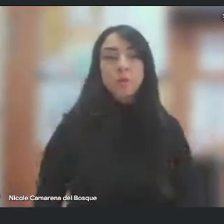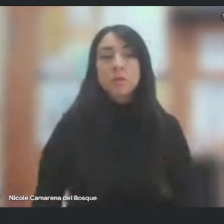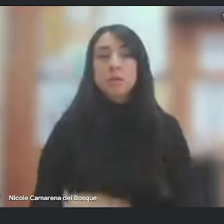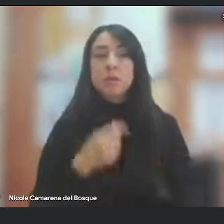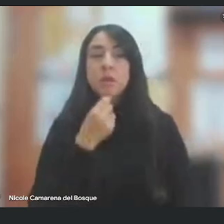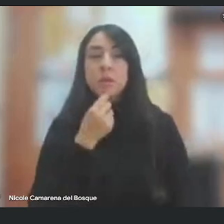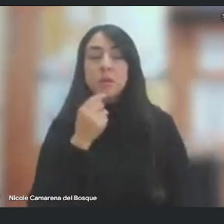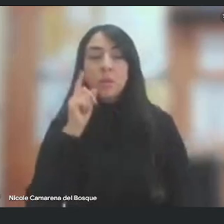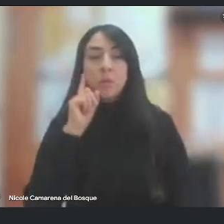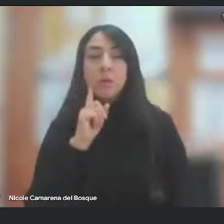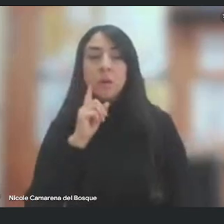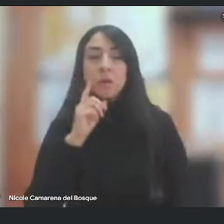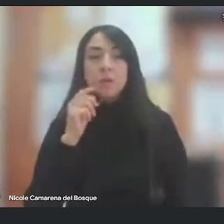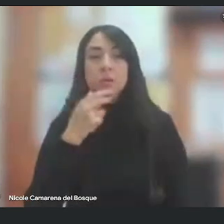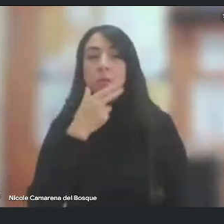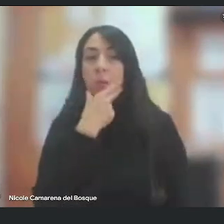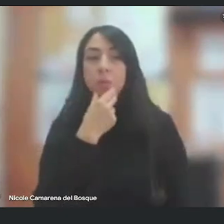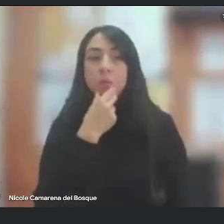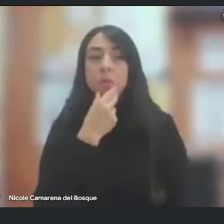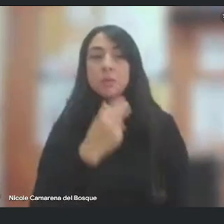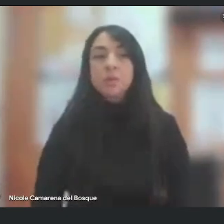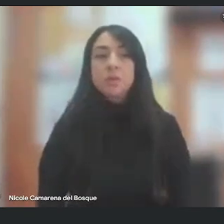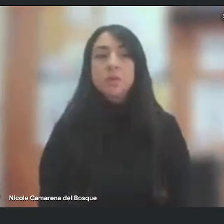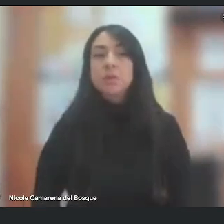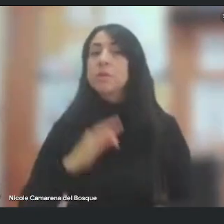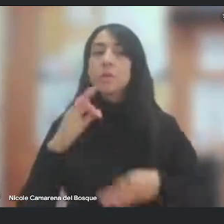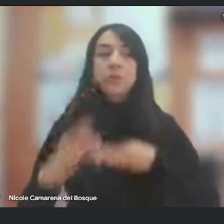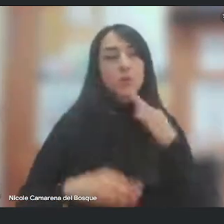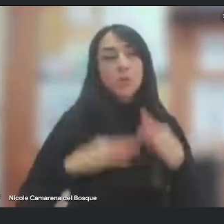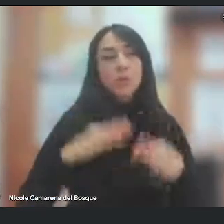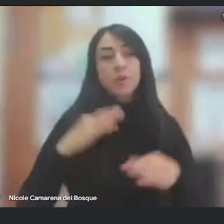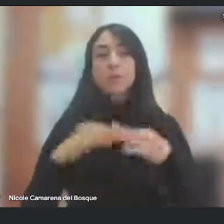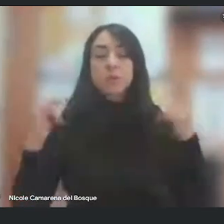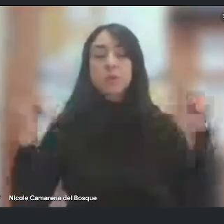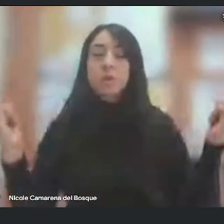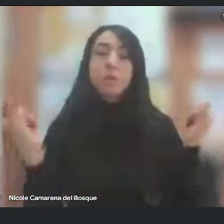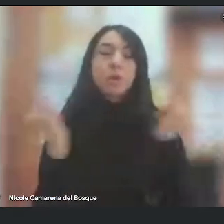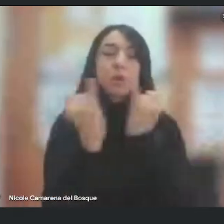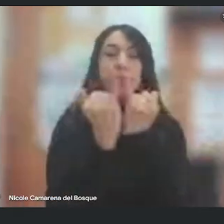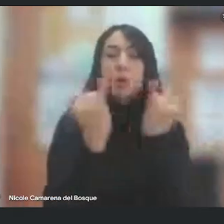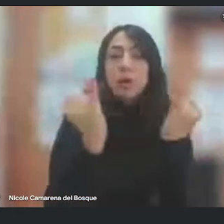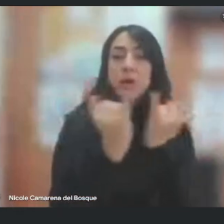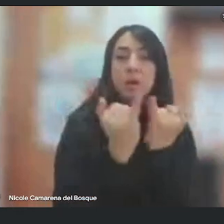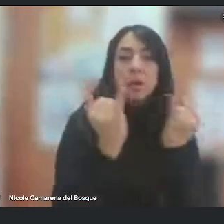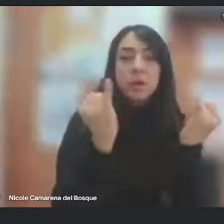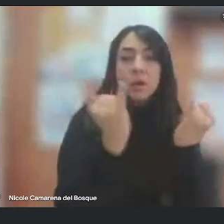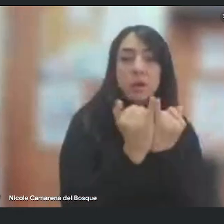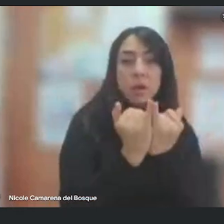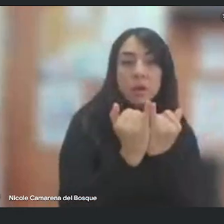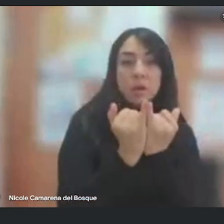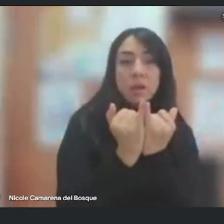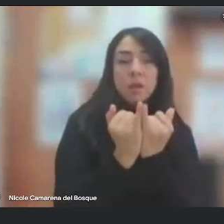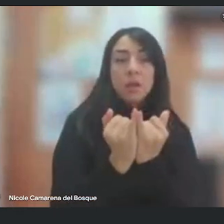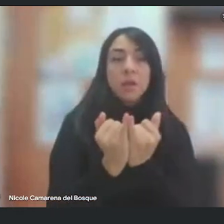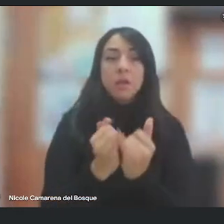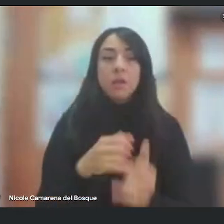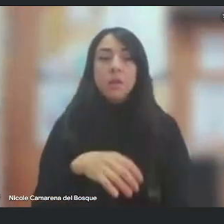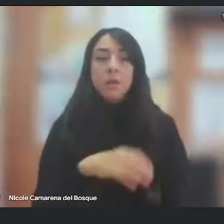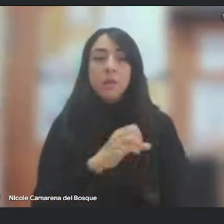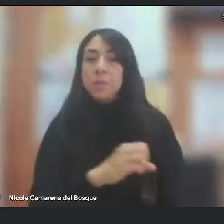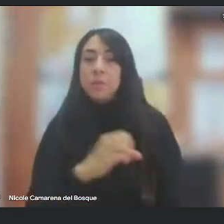los medios y a los recursos para un desarrollo personal favorable. Entonces, no por tener